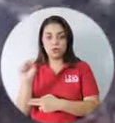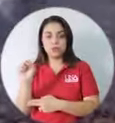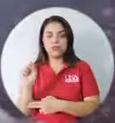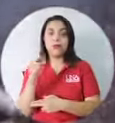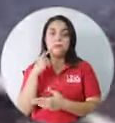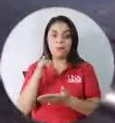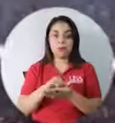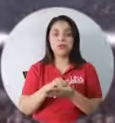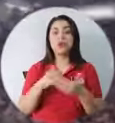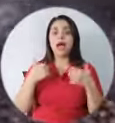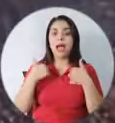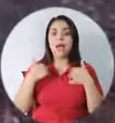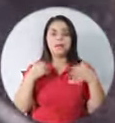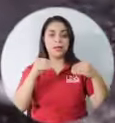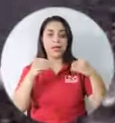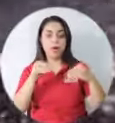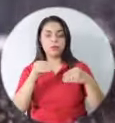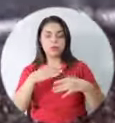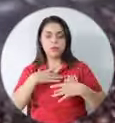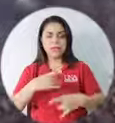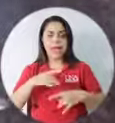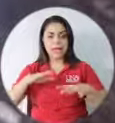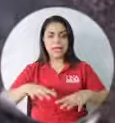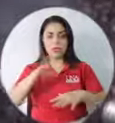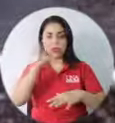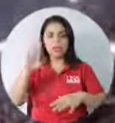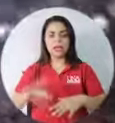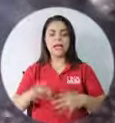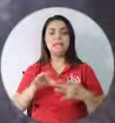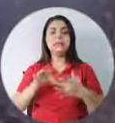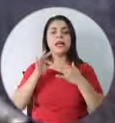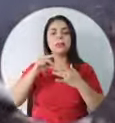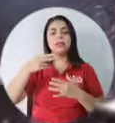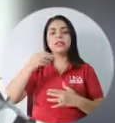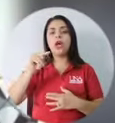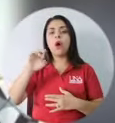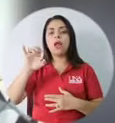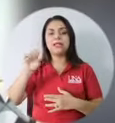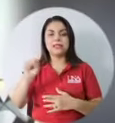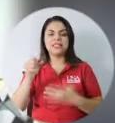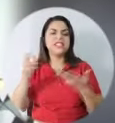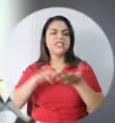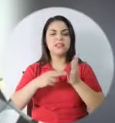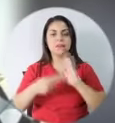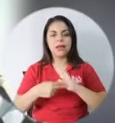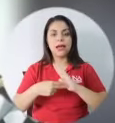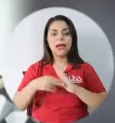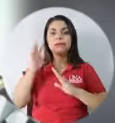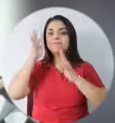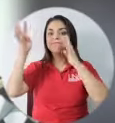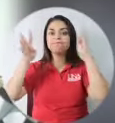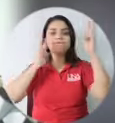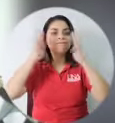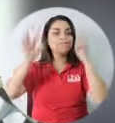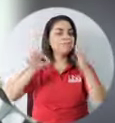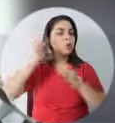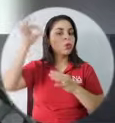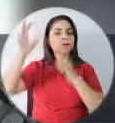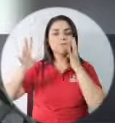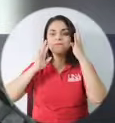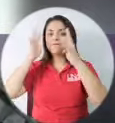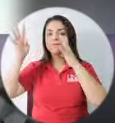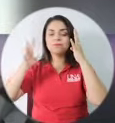Costa Rica y tenemos mercados muy, muy interesados, especialmente en los honeys. ¿Qué es esto? Reinventarse para el futuro, reinventarse